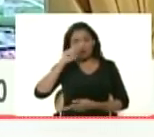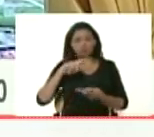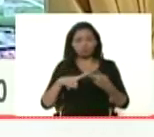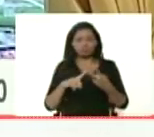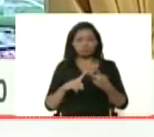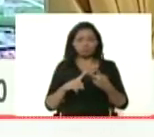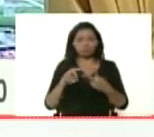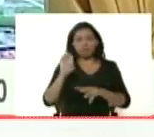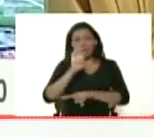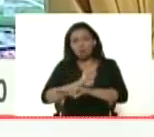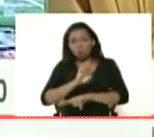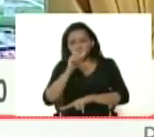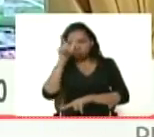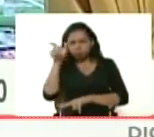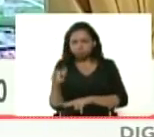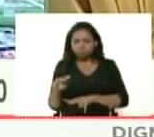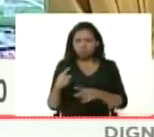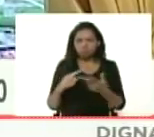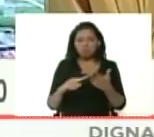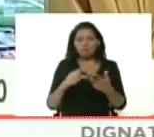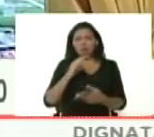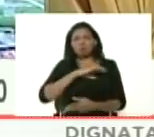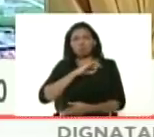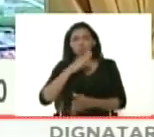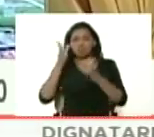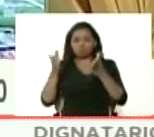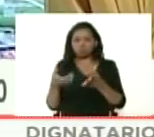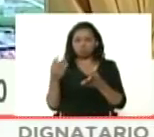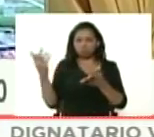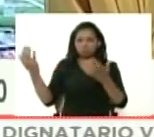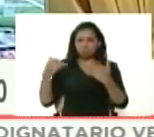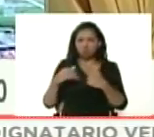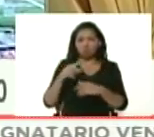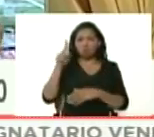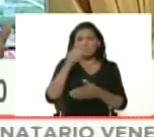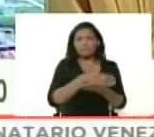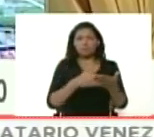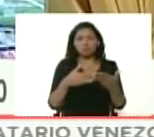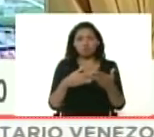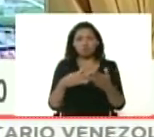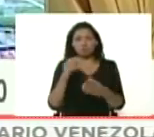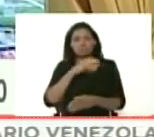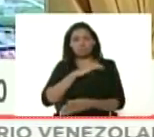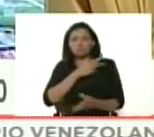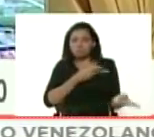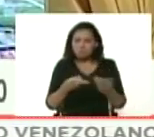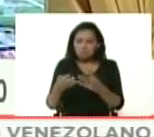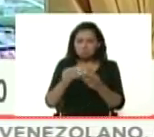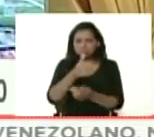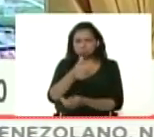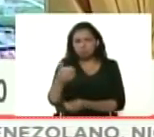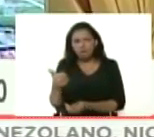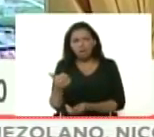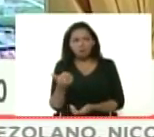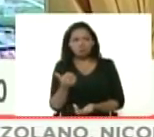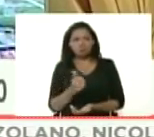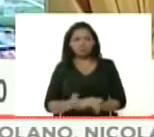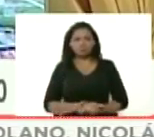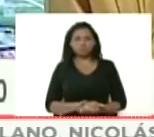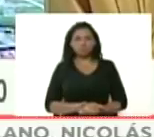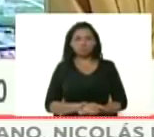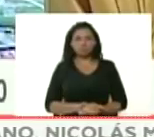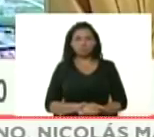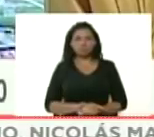los ecuatorianos, a los chilenos, vinieron casi 1 millón de chilenos en los años 80, bienvenidos todos. En